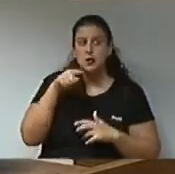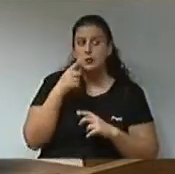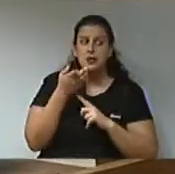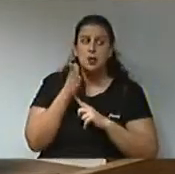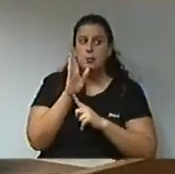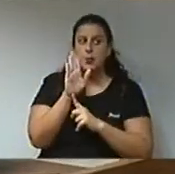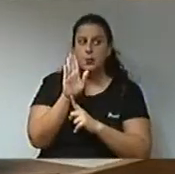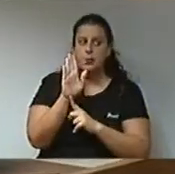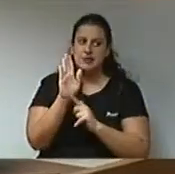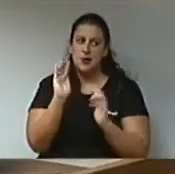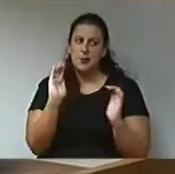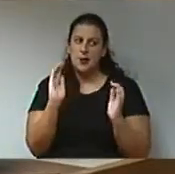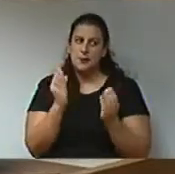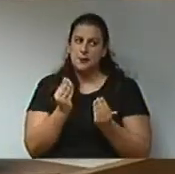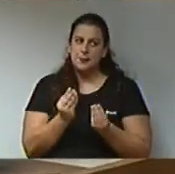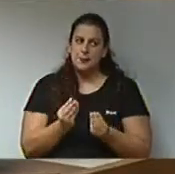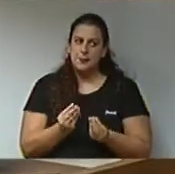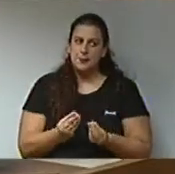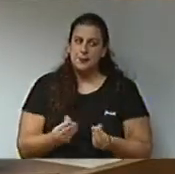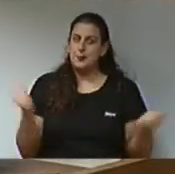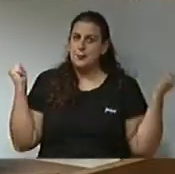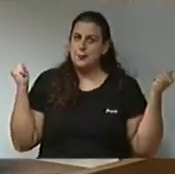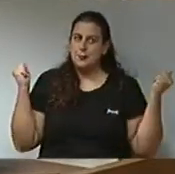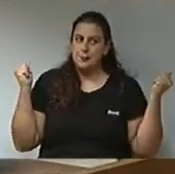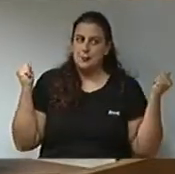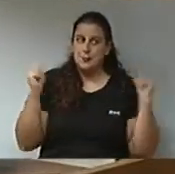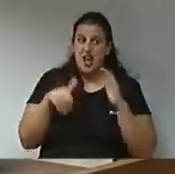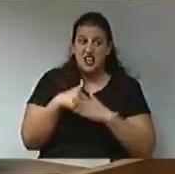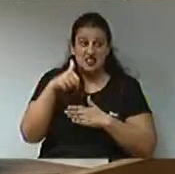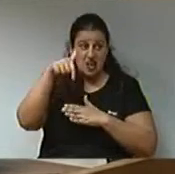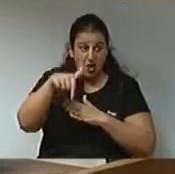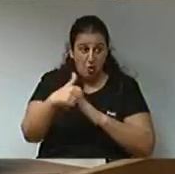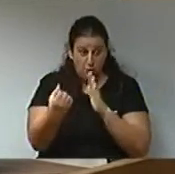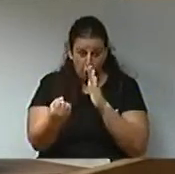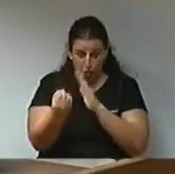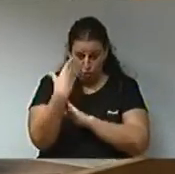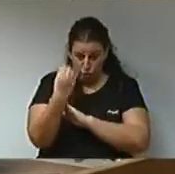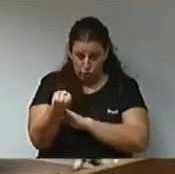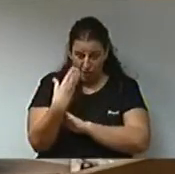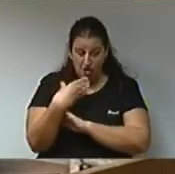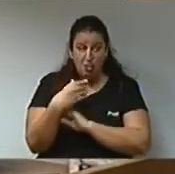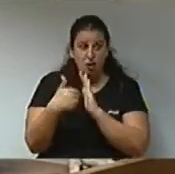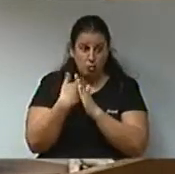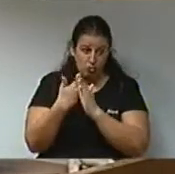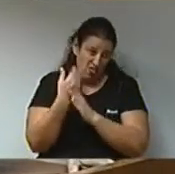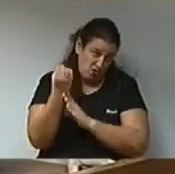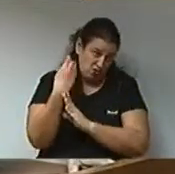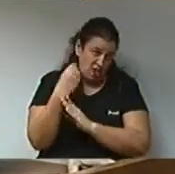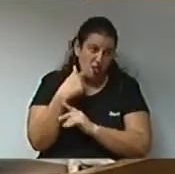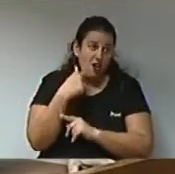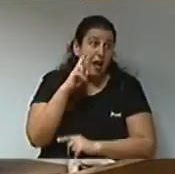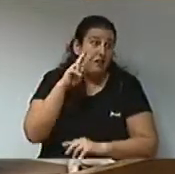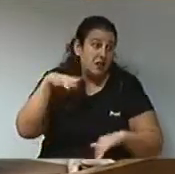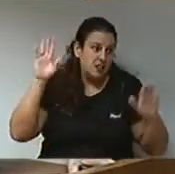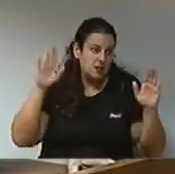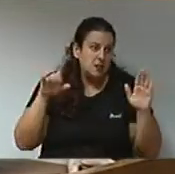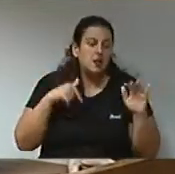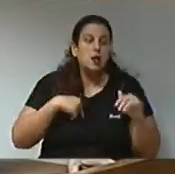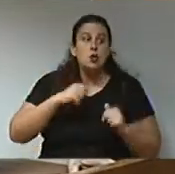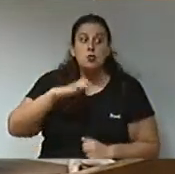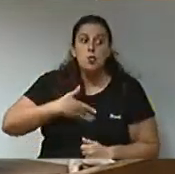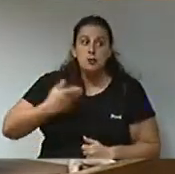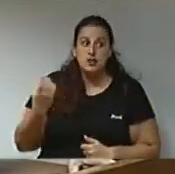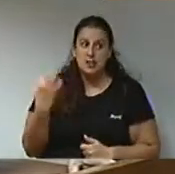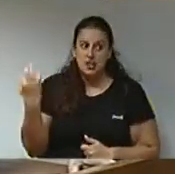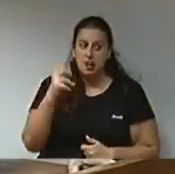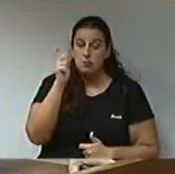propuesta hasta lo que hoy nos ha contado usted aquí, de lo que luego le hablaré. No puede ser que los valencianos